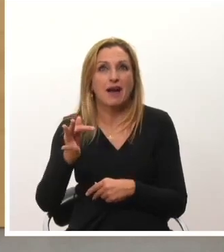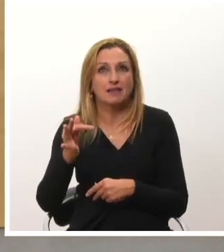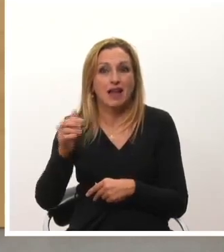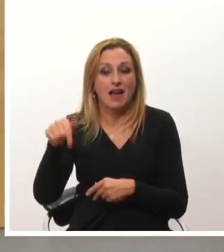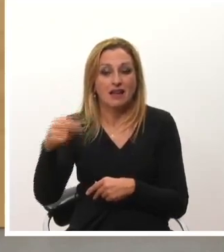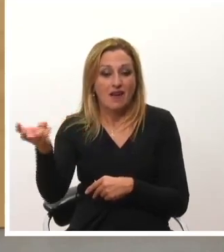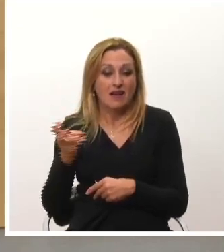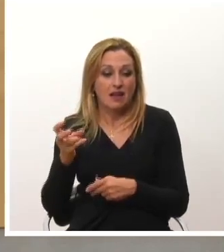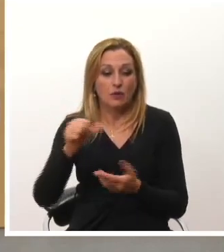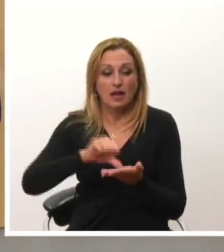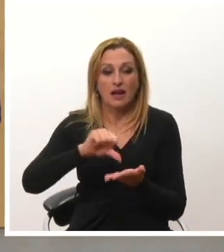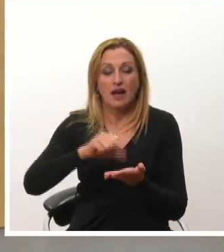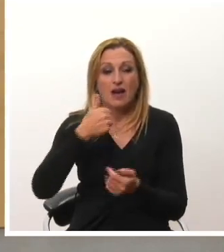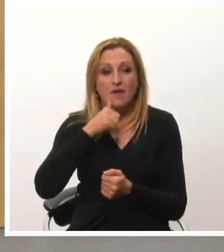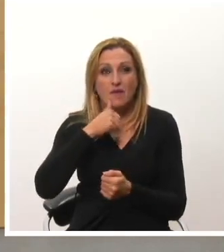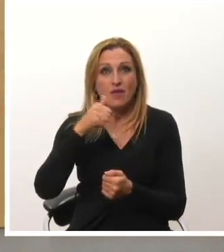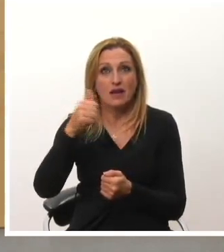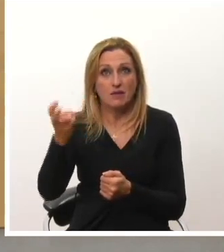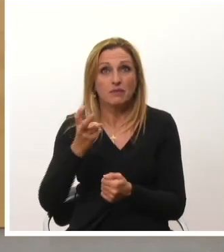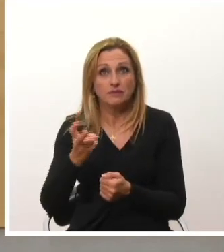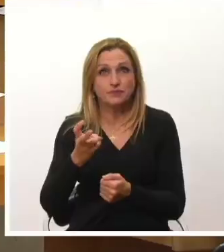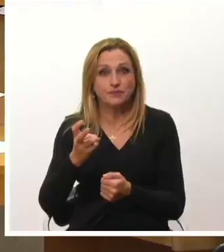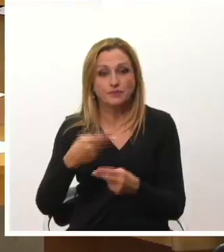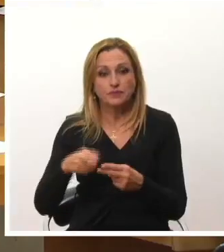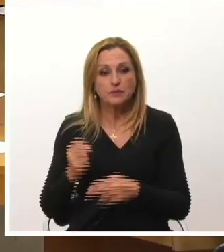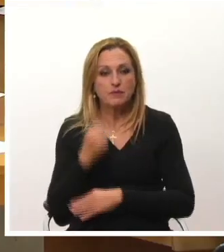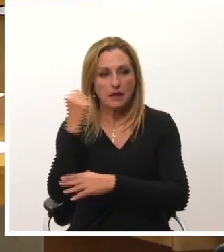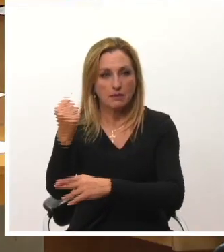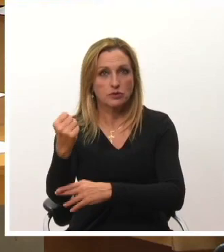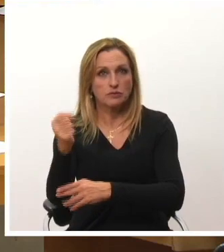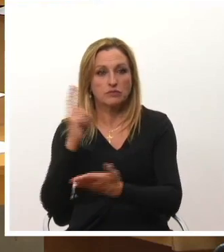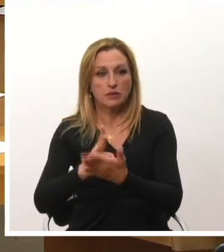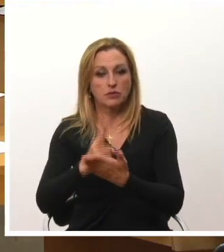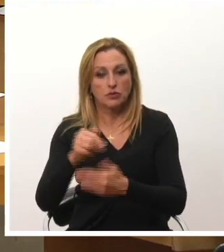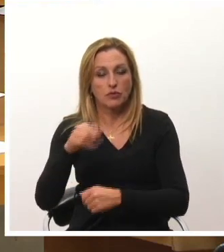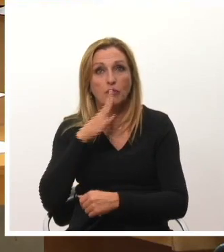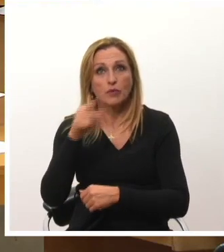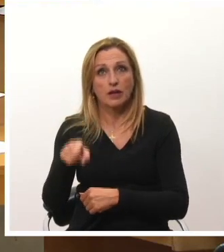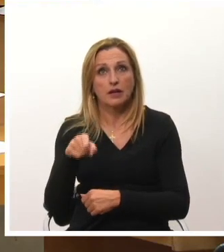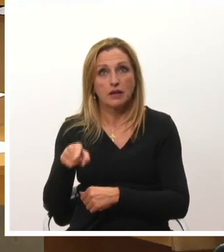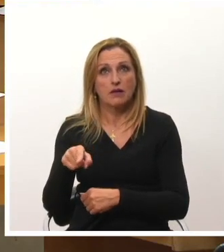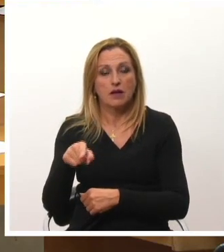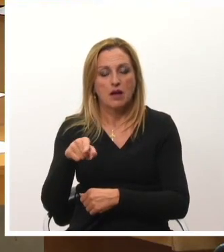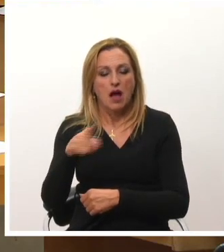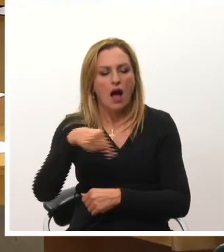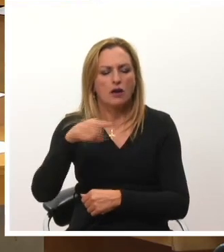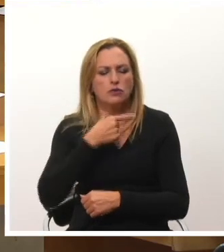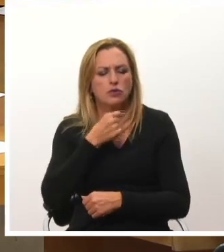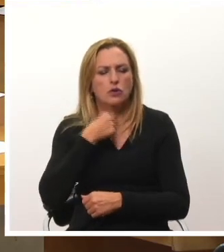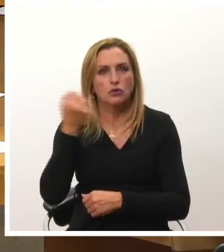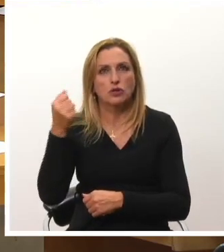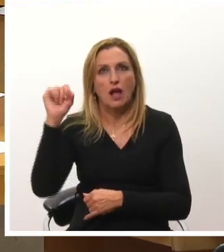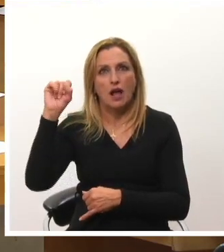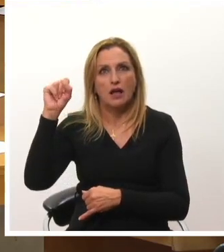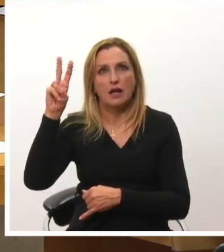ceuta y apoyó la política y la forma de hacer política del presidente vivas que no se le olvide nosotros nos gusta mucho también Ayuso luego